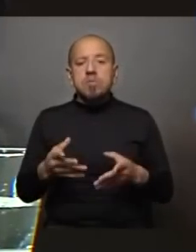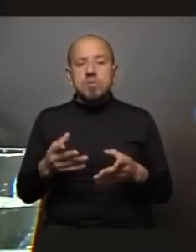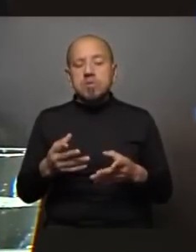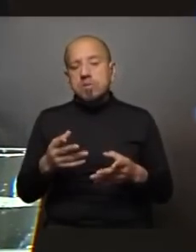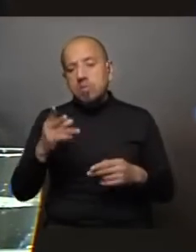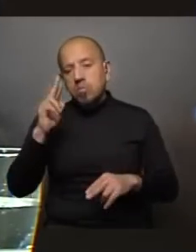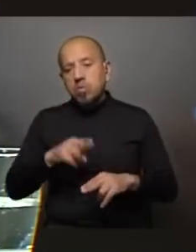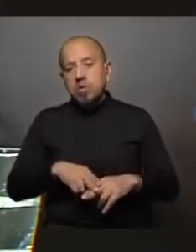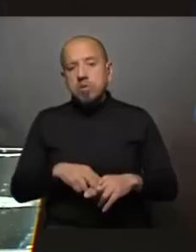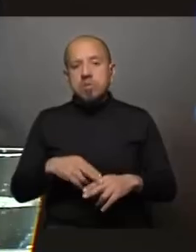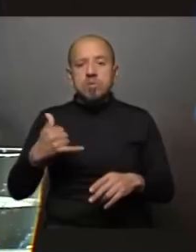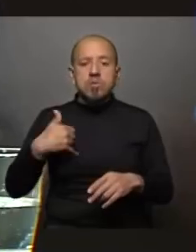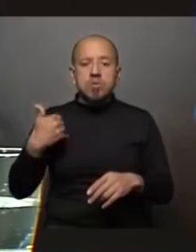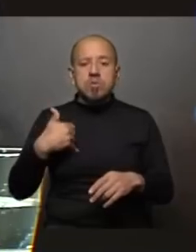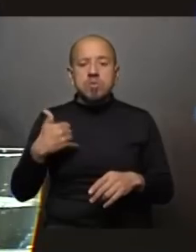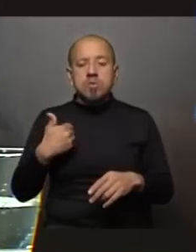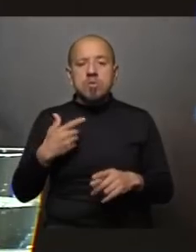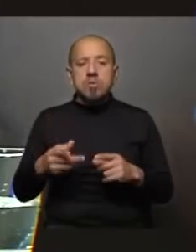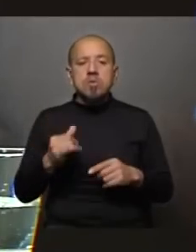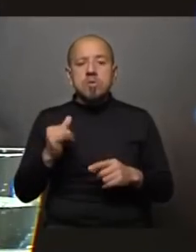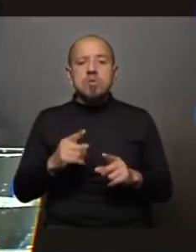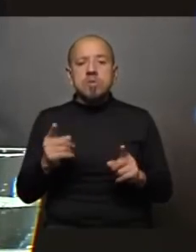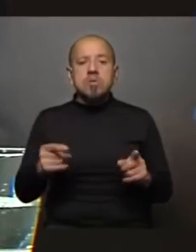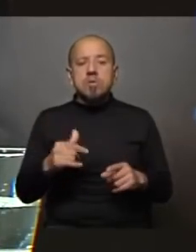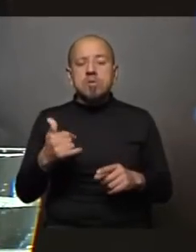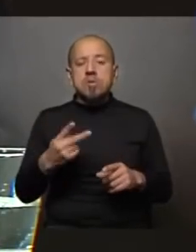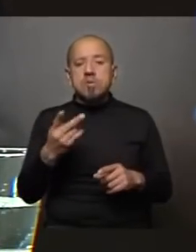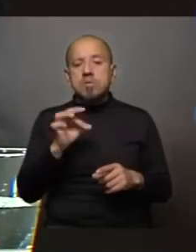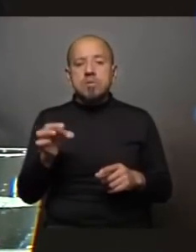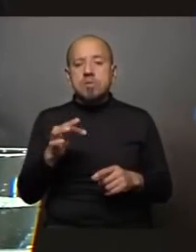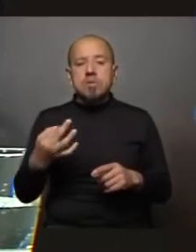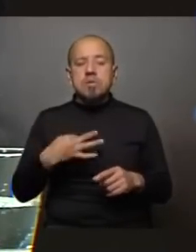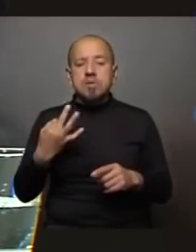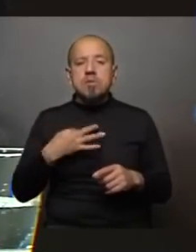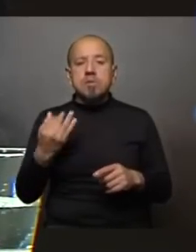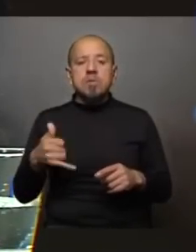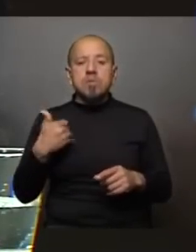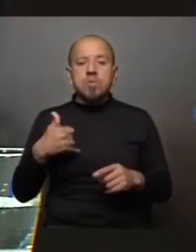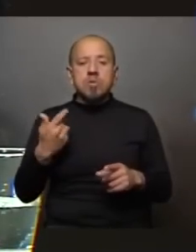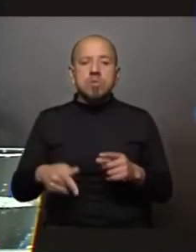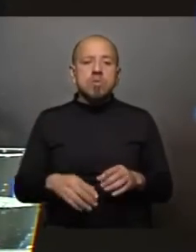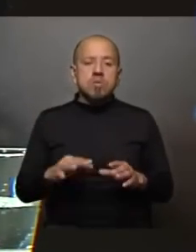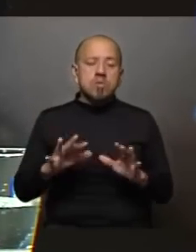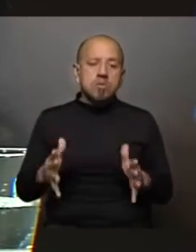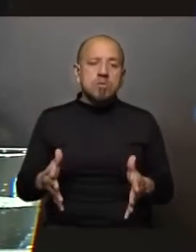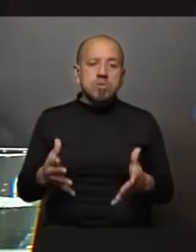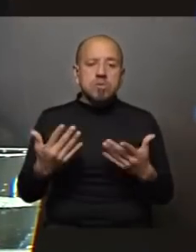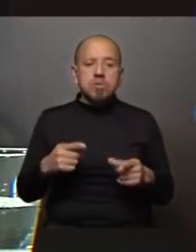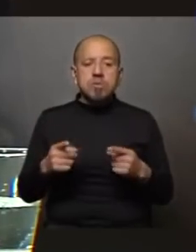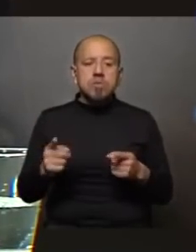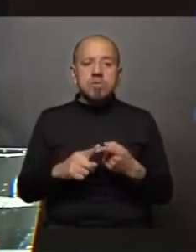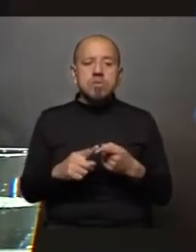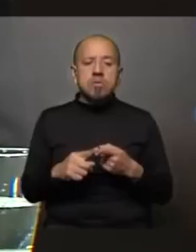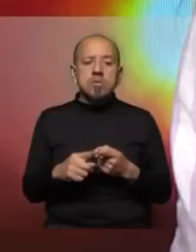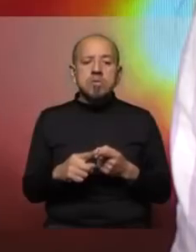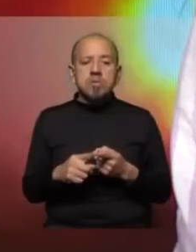Botija más allá que tenga an teson no que tenga 20 años es juventud que pierde el país y es lo que nosotros no queremos no recuperar eso por